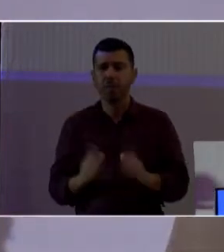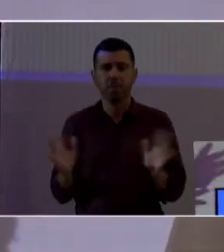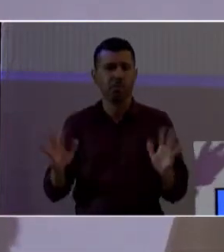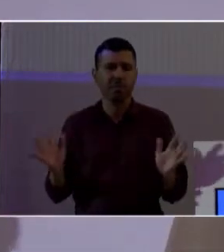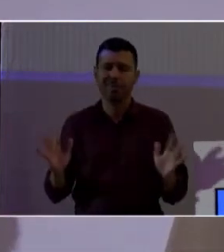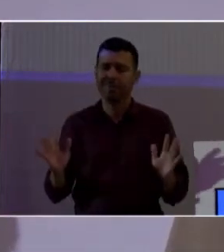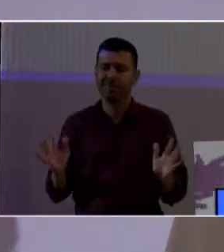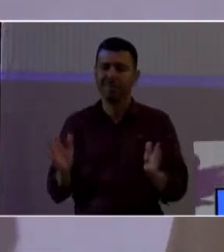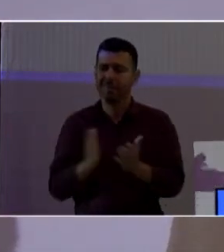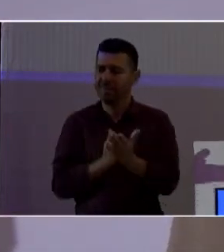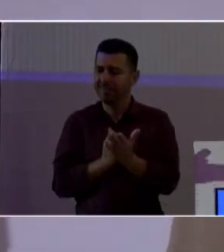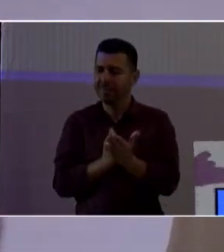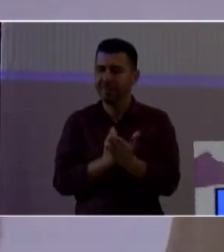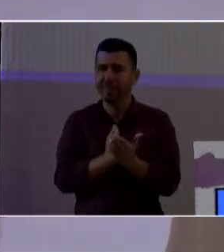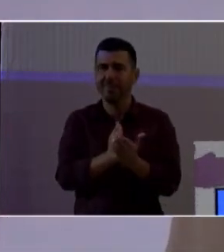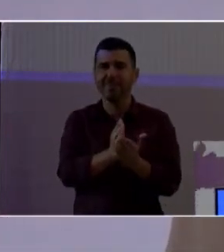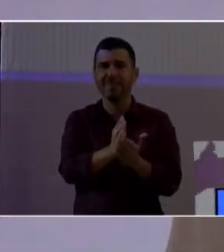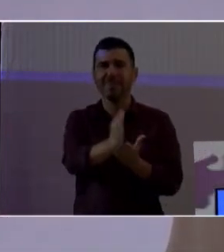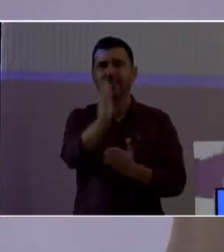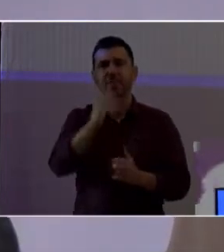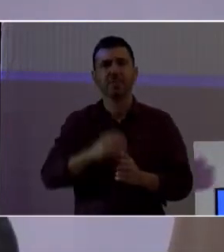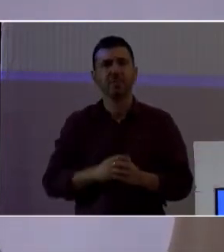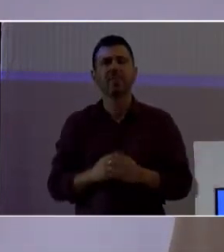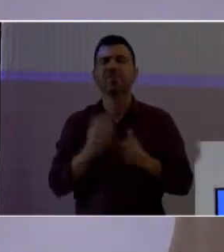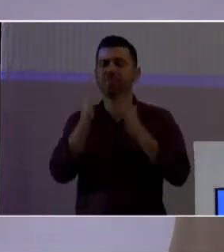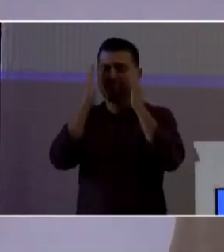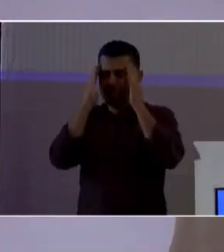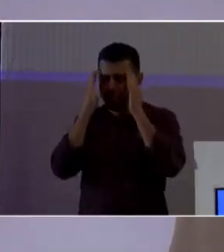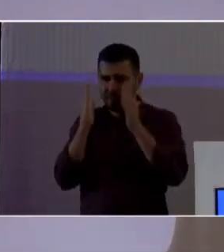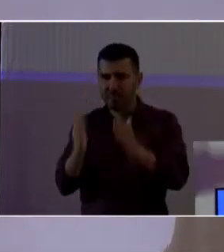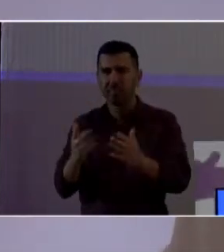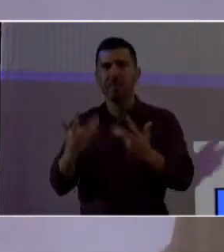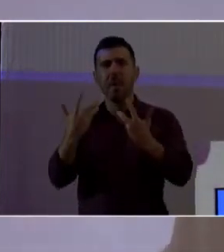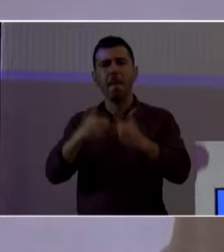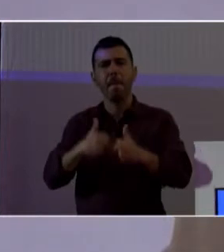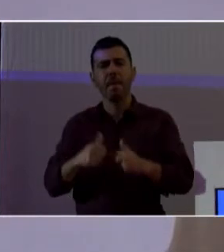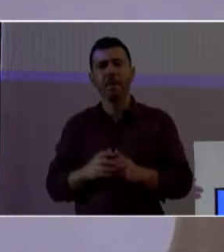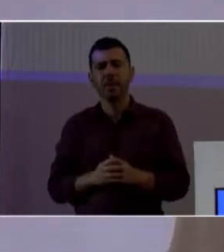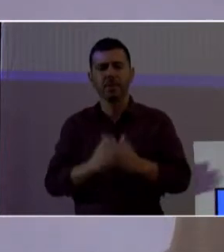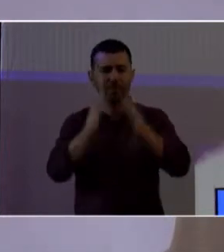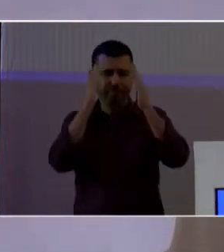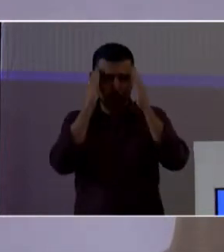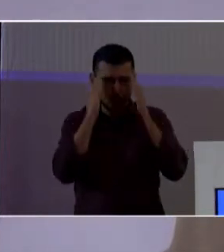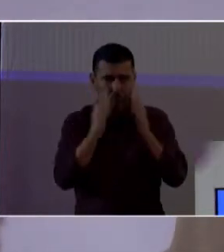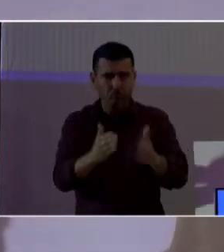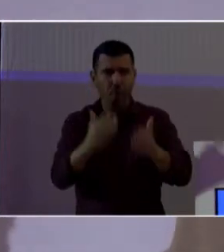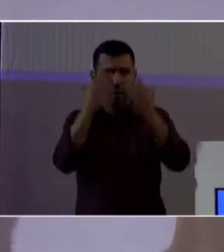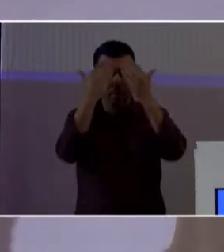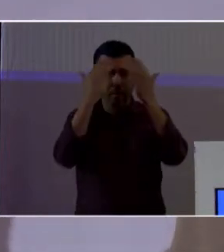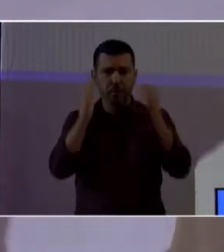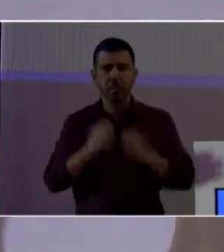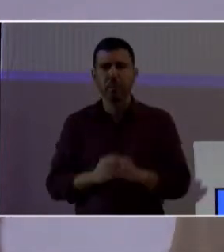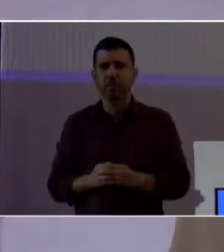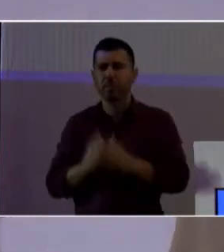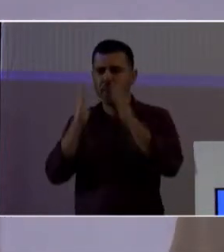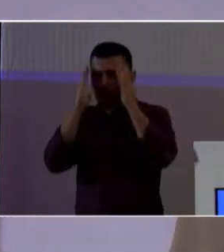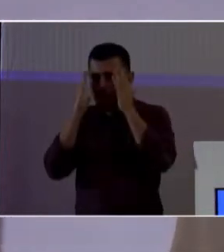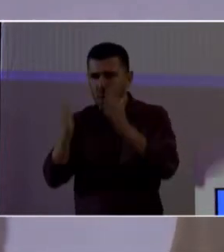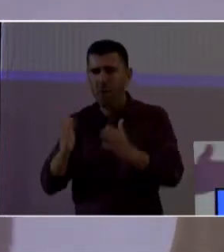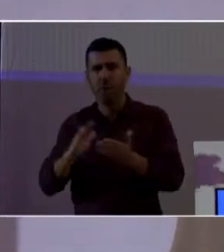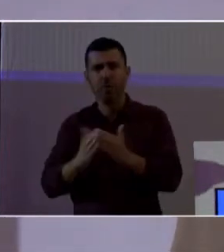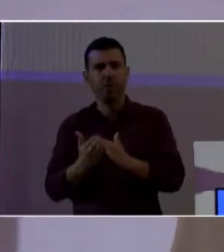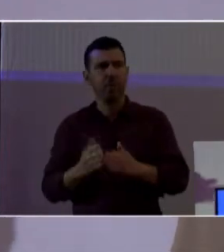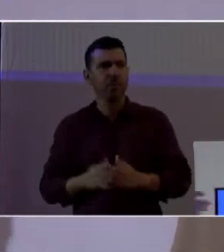los empresarios, con los participantes, con toda la población, con sus comunidades, para poder tener